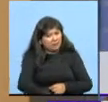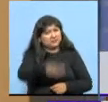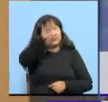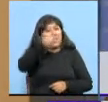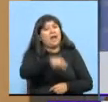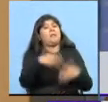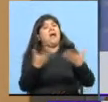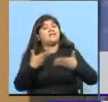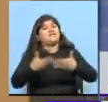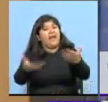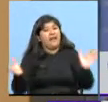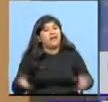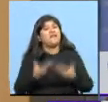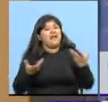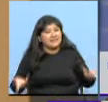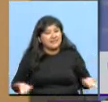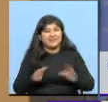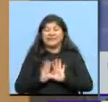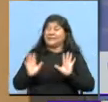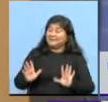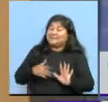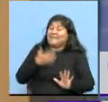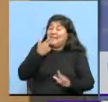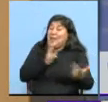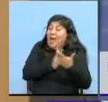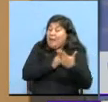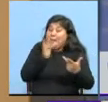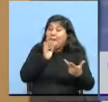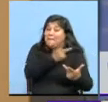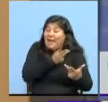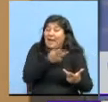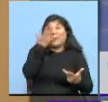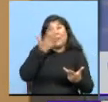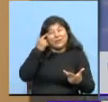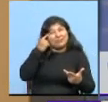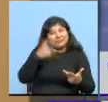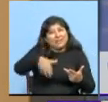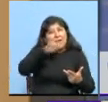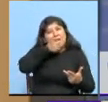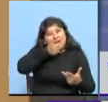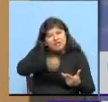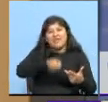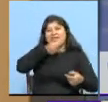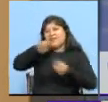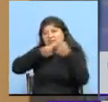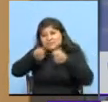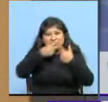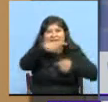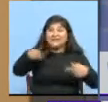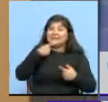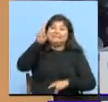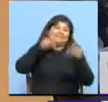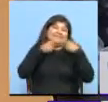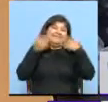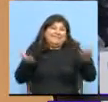me gusta ser periodista, no sé, entrevistar a la persona, qué sé yo. Bueno,